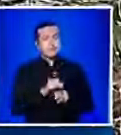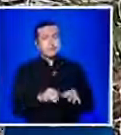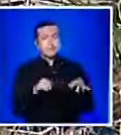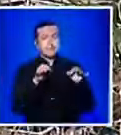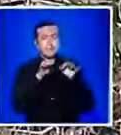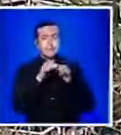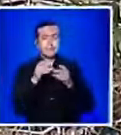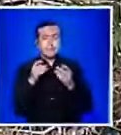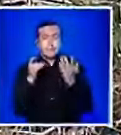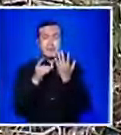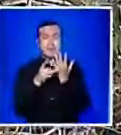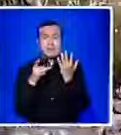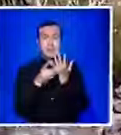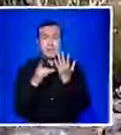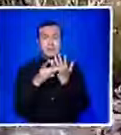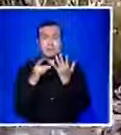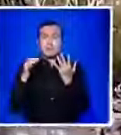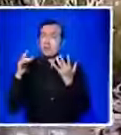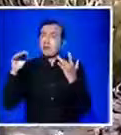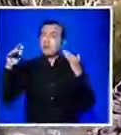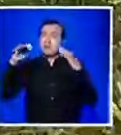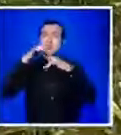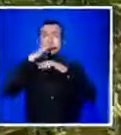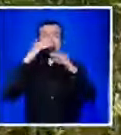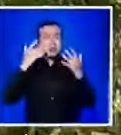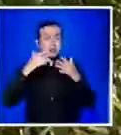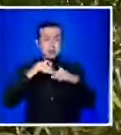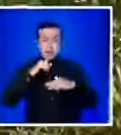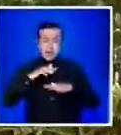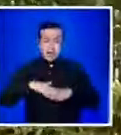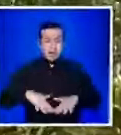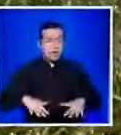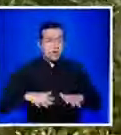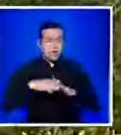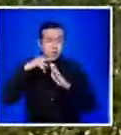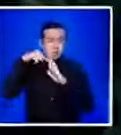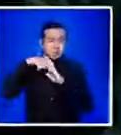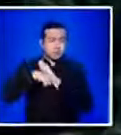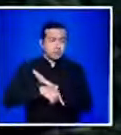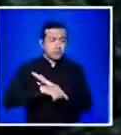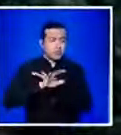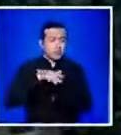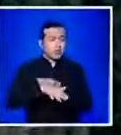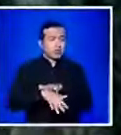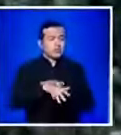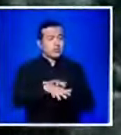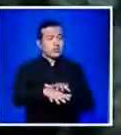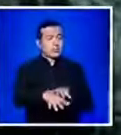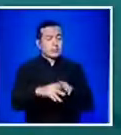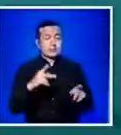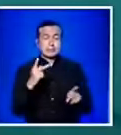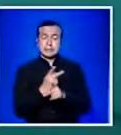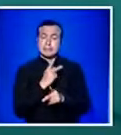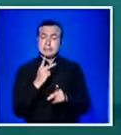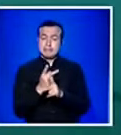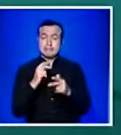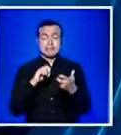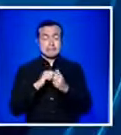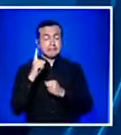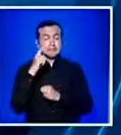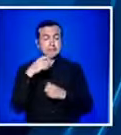El plástico circula en el aire, en el agua y llega incluso a los océanos, poniendo en peligro a la vida